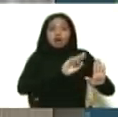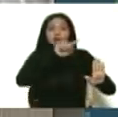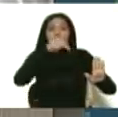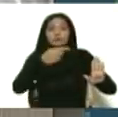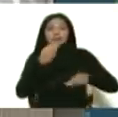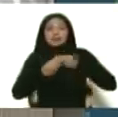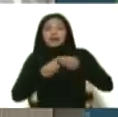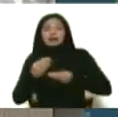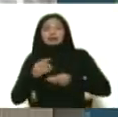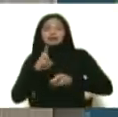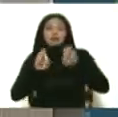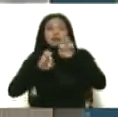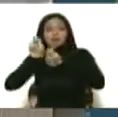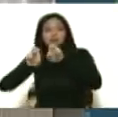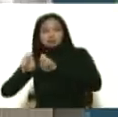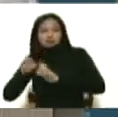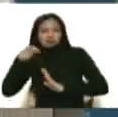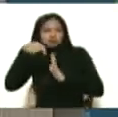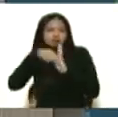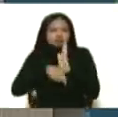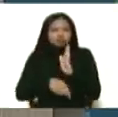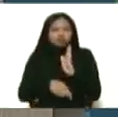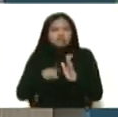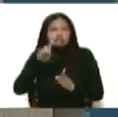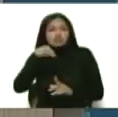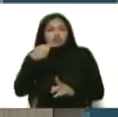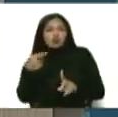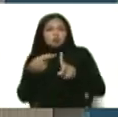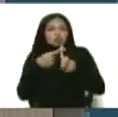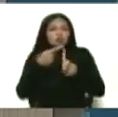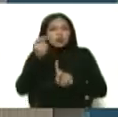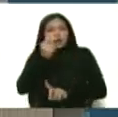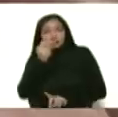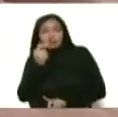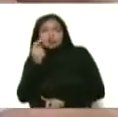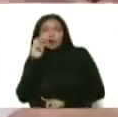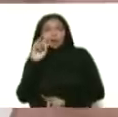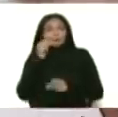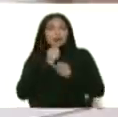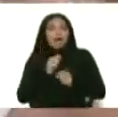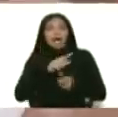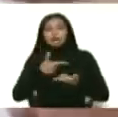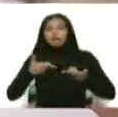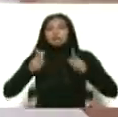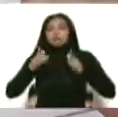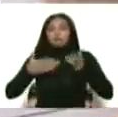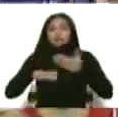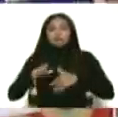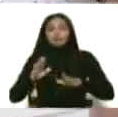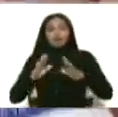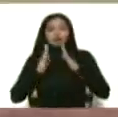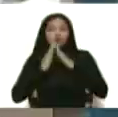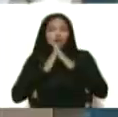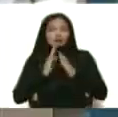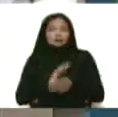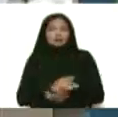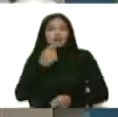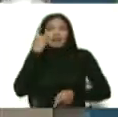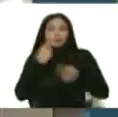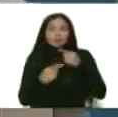hace una prueba de PCR y si esa prueba da negativa, ese paciente está dado de alta. Queda entonces que la